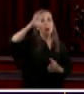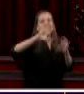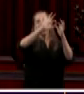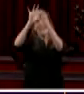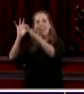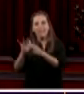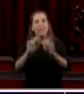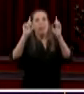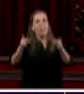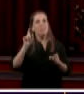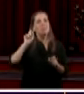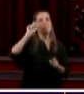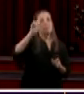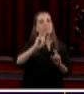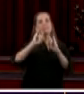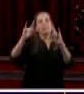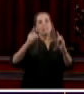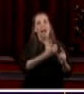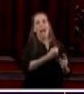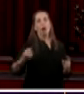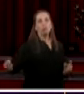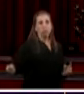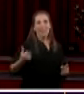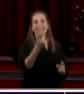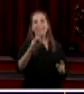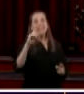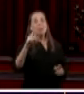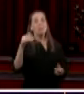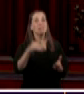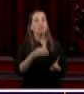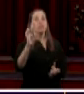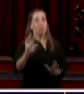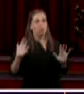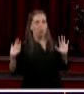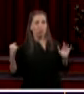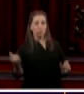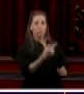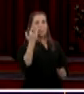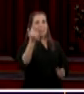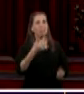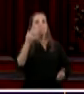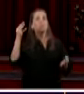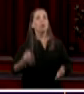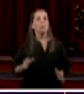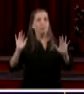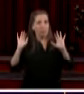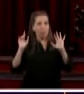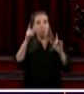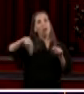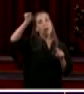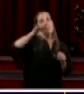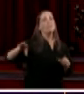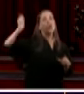resuel diga Che tan seguro que quieran que sea yo el que defina esto por qué no vemos alguna otro camino porque cuando yo